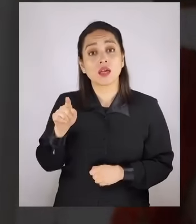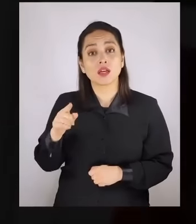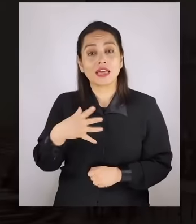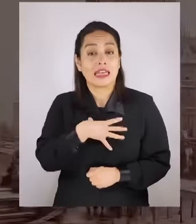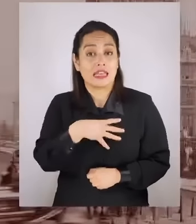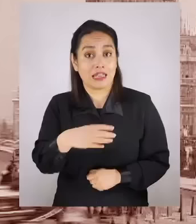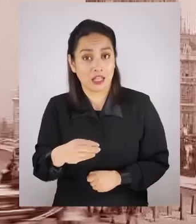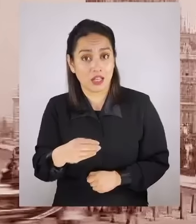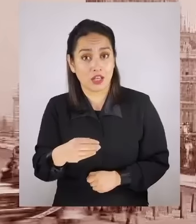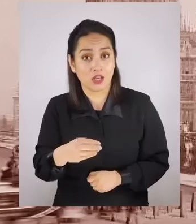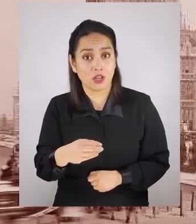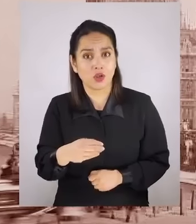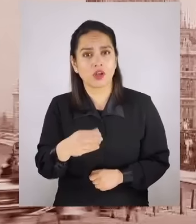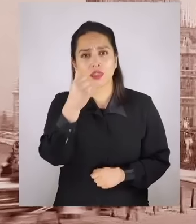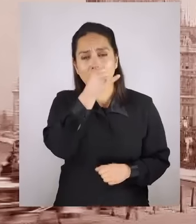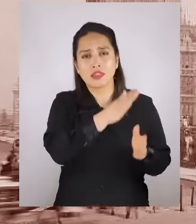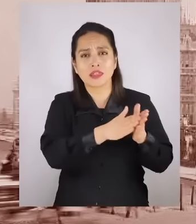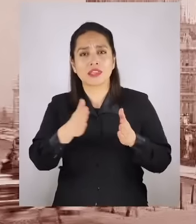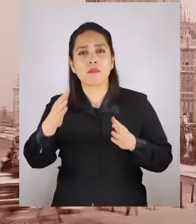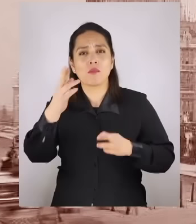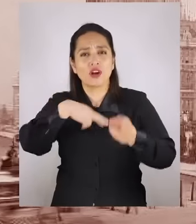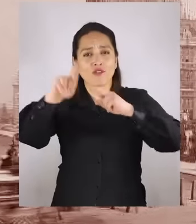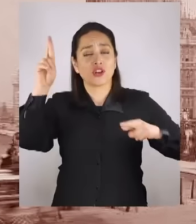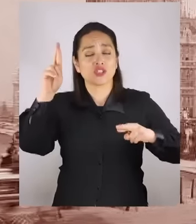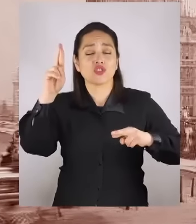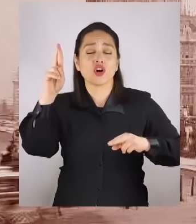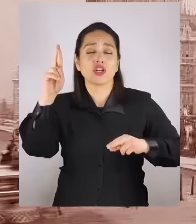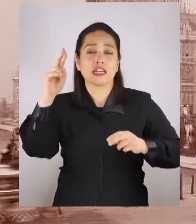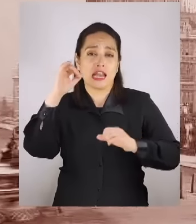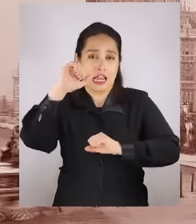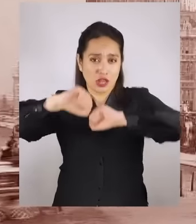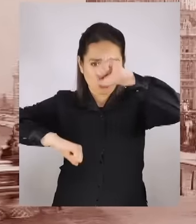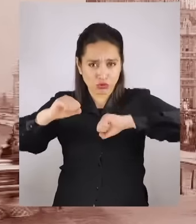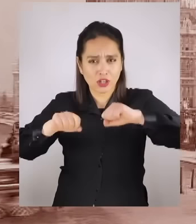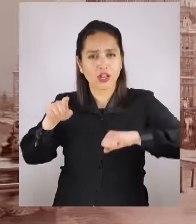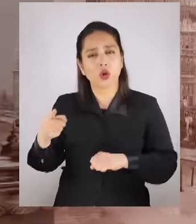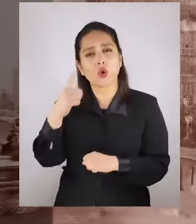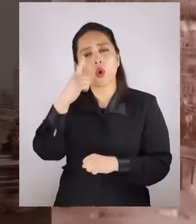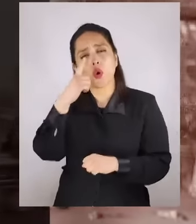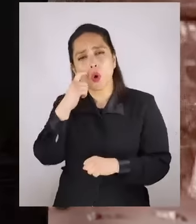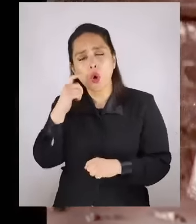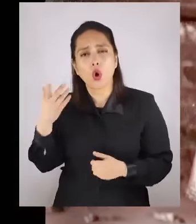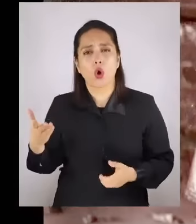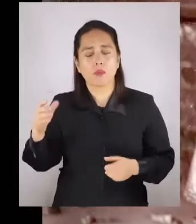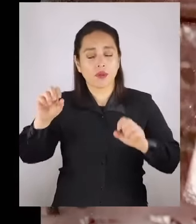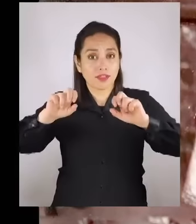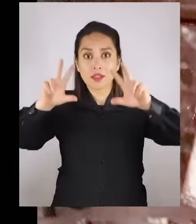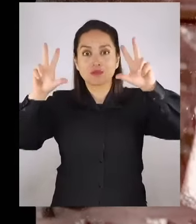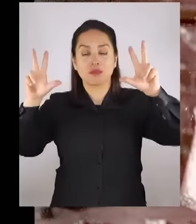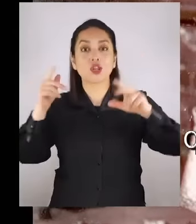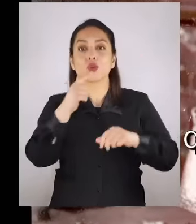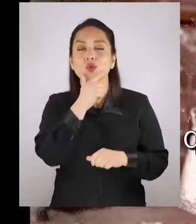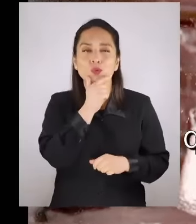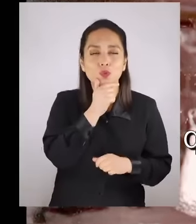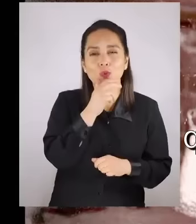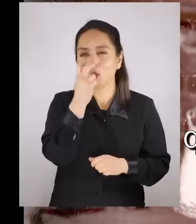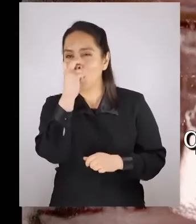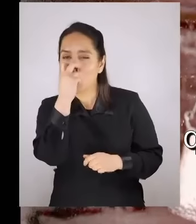hijo del periodo victoriano, de la Revolución Industrial, un hombre muy despierto, muy curioso,